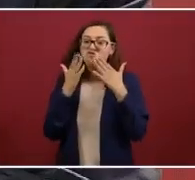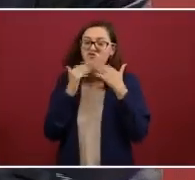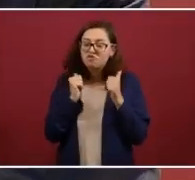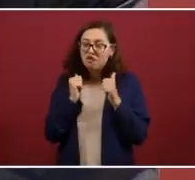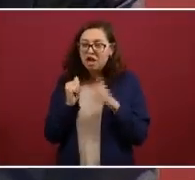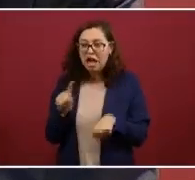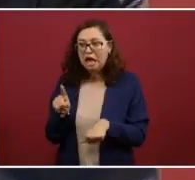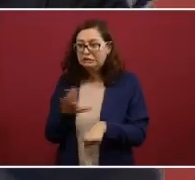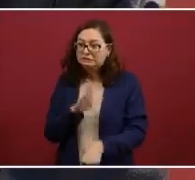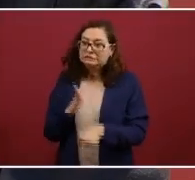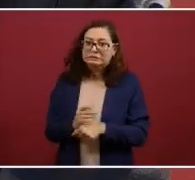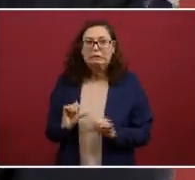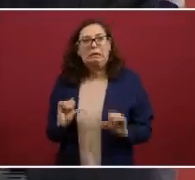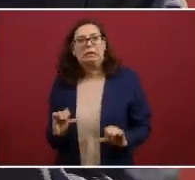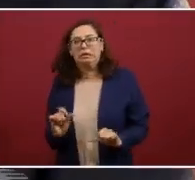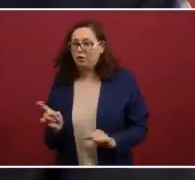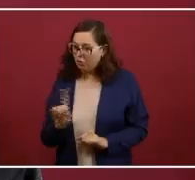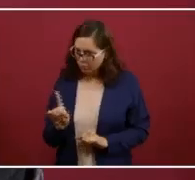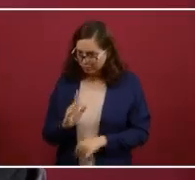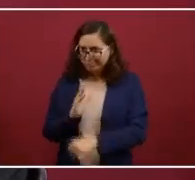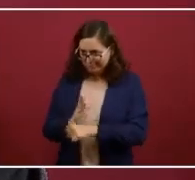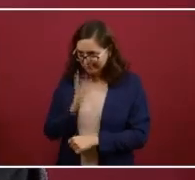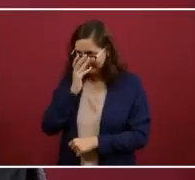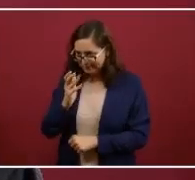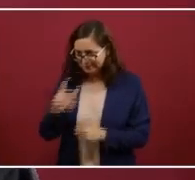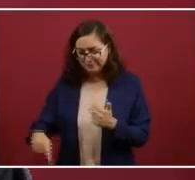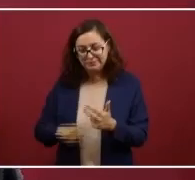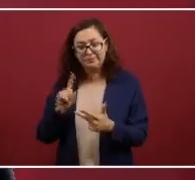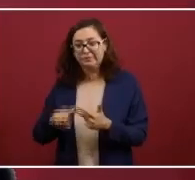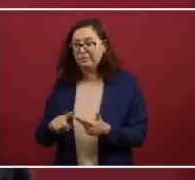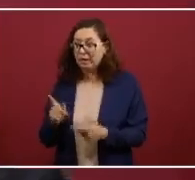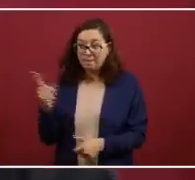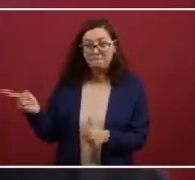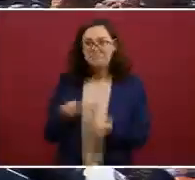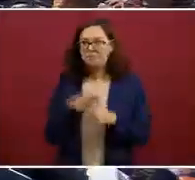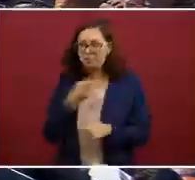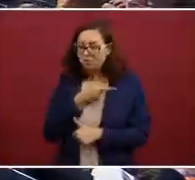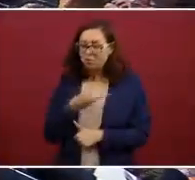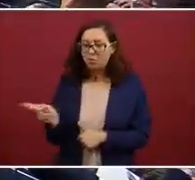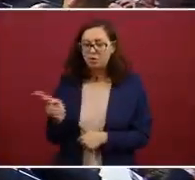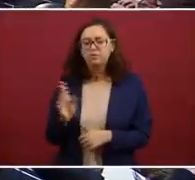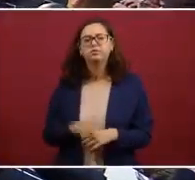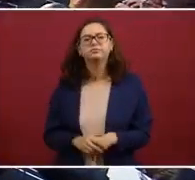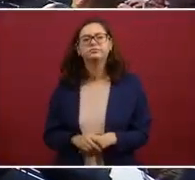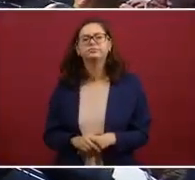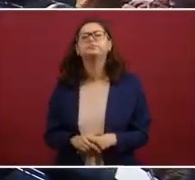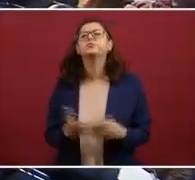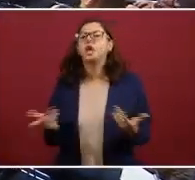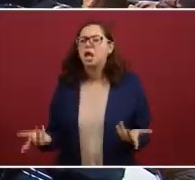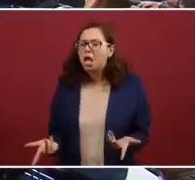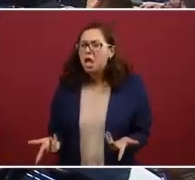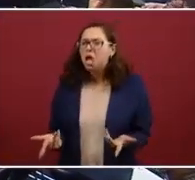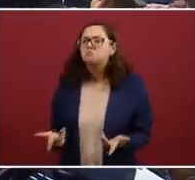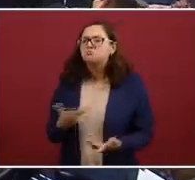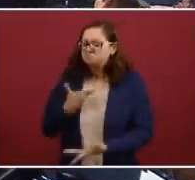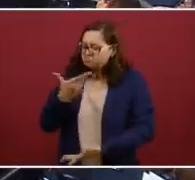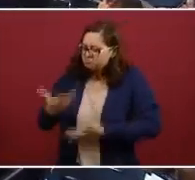todos, primero los pobres. Eso es. Lo cortés no quita lo valiente.